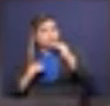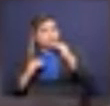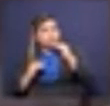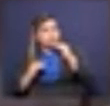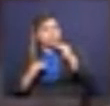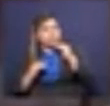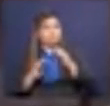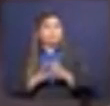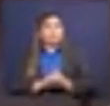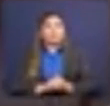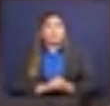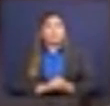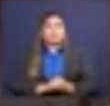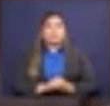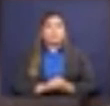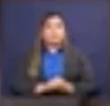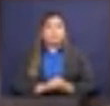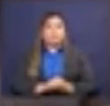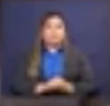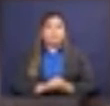frontera.